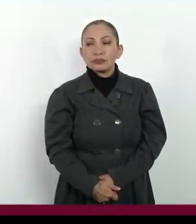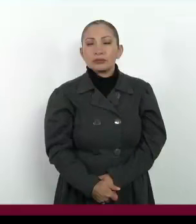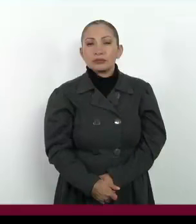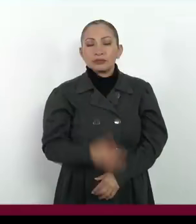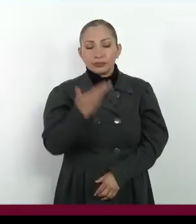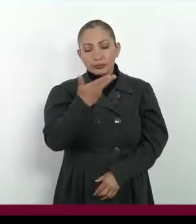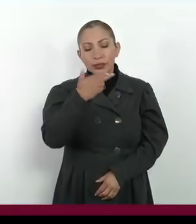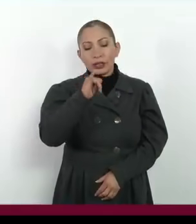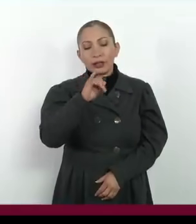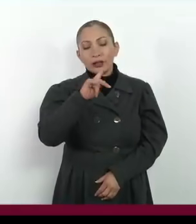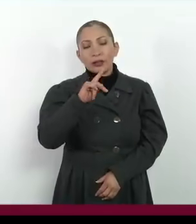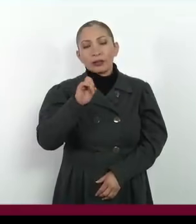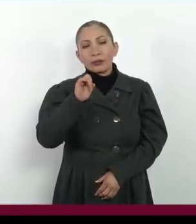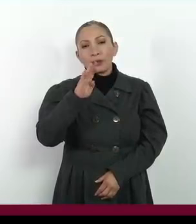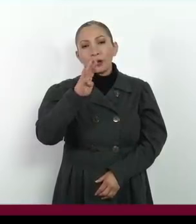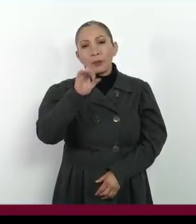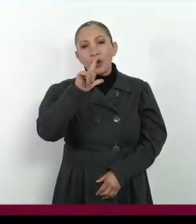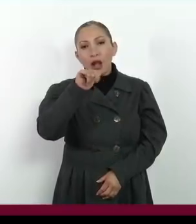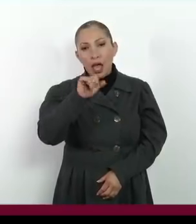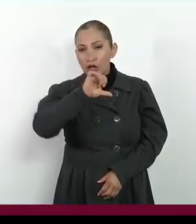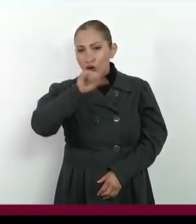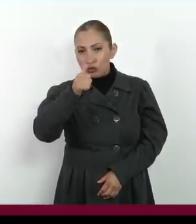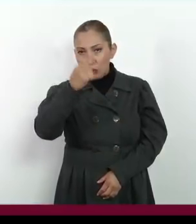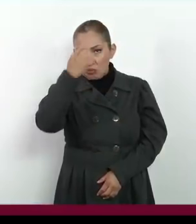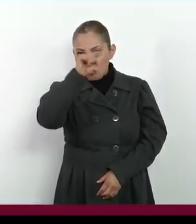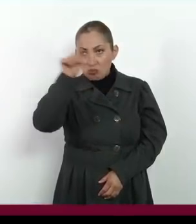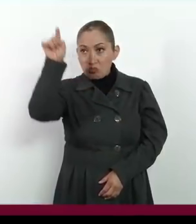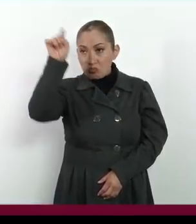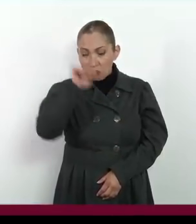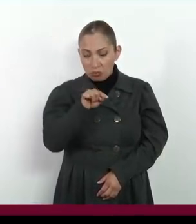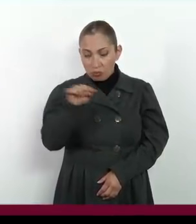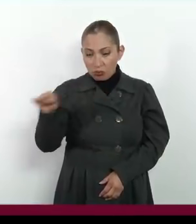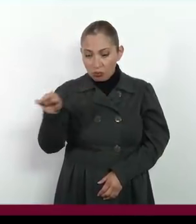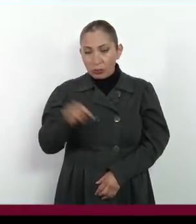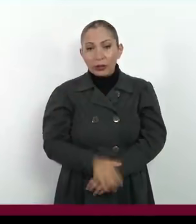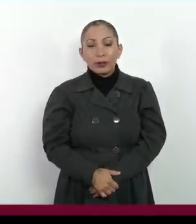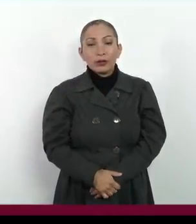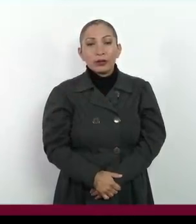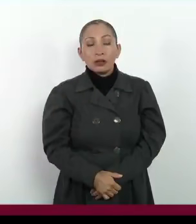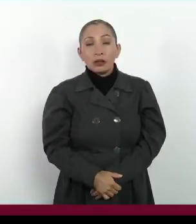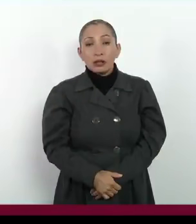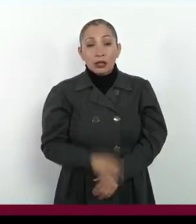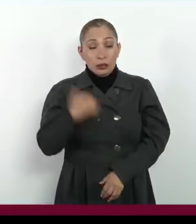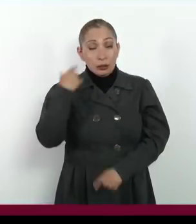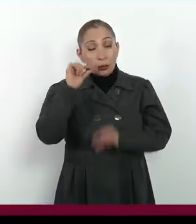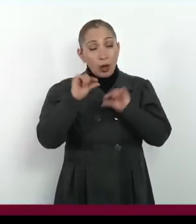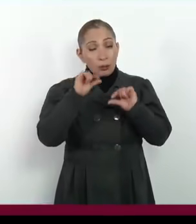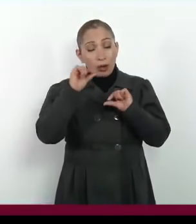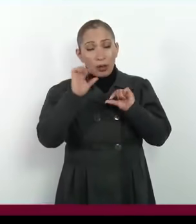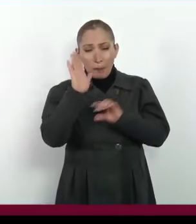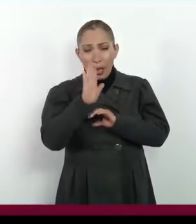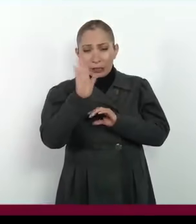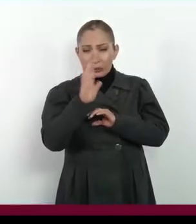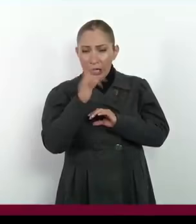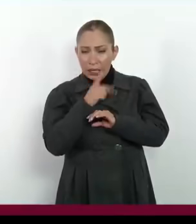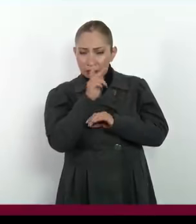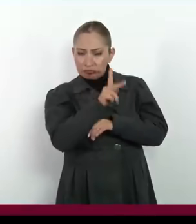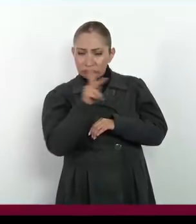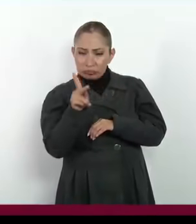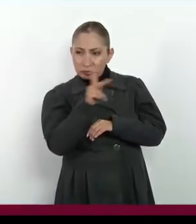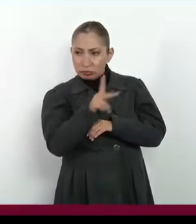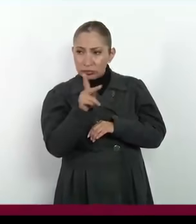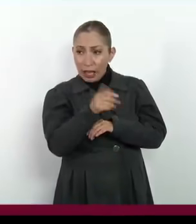hipérbola y esta otra hipérbola. El punto es que a la larga se vayan pareciendo